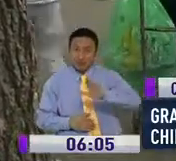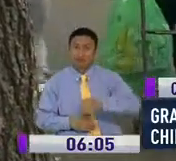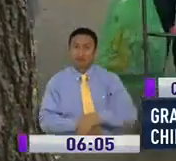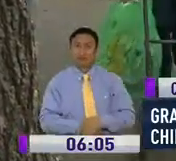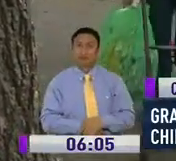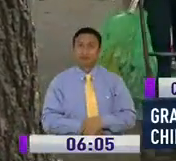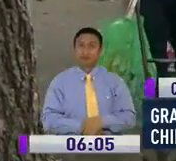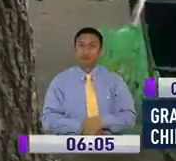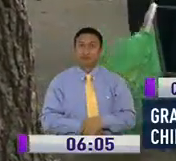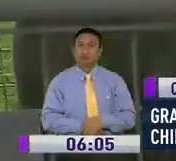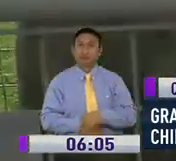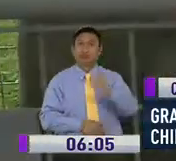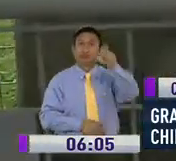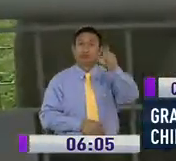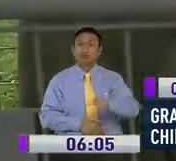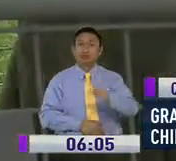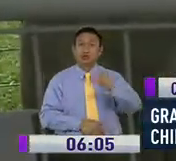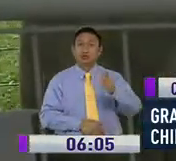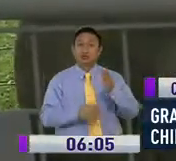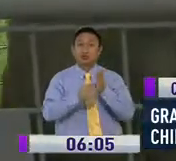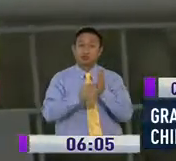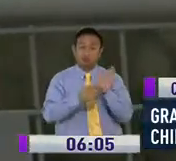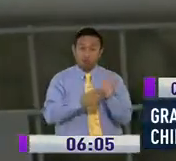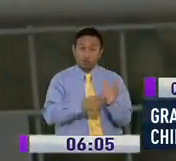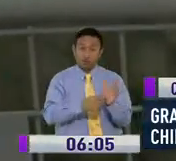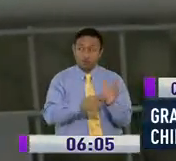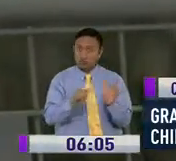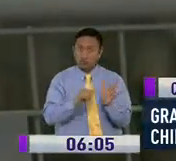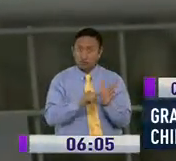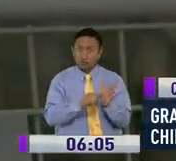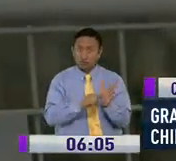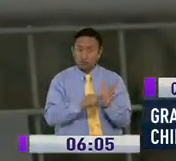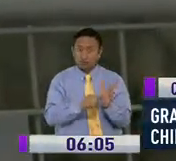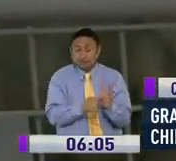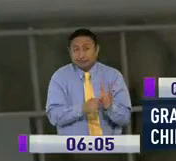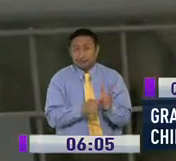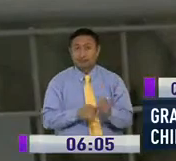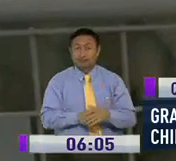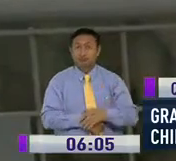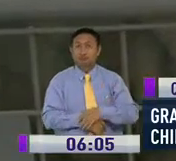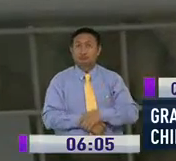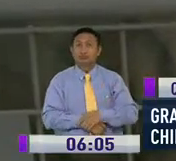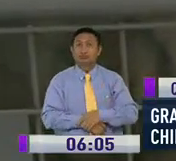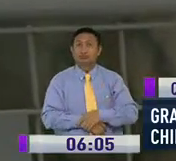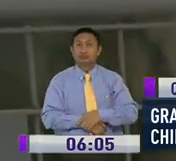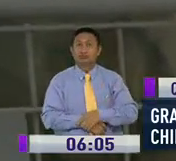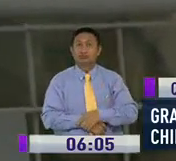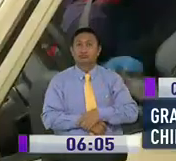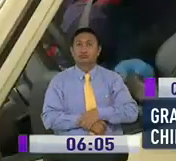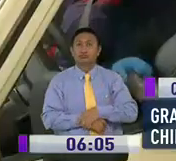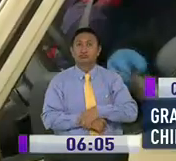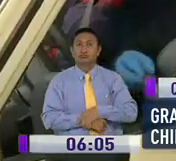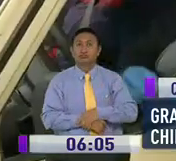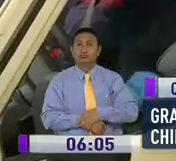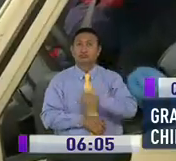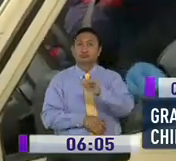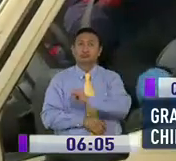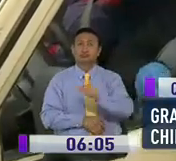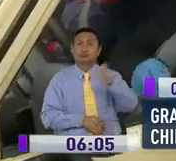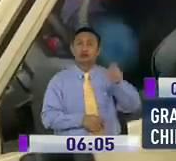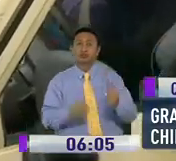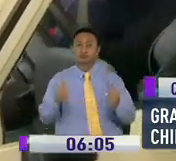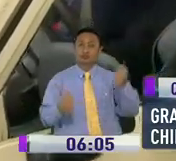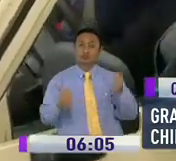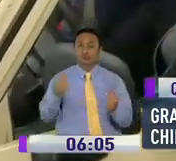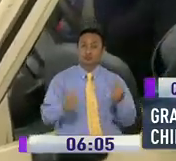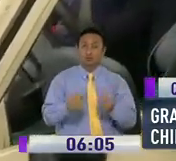abastos. Incluso quienes cuya cédula no terminaban en número impar, que eran los autorizados. Lo mismo ocurrió con